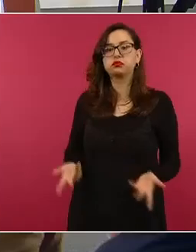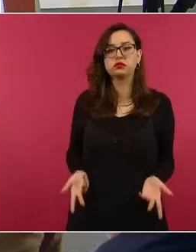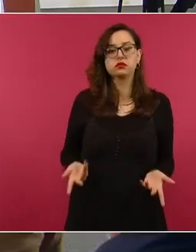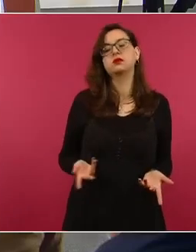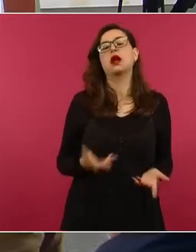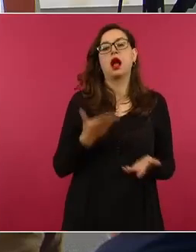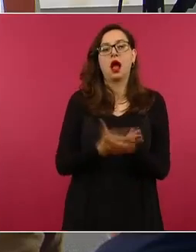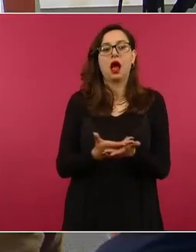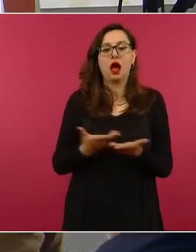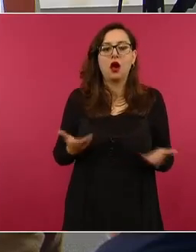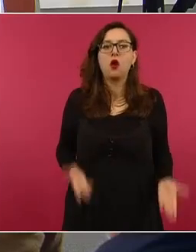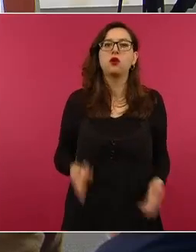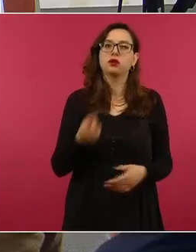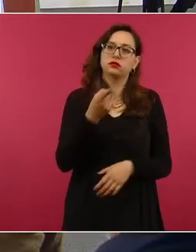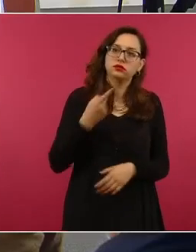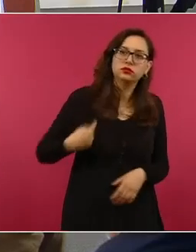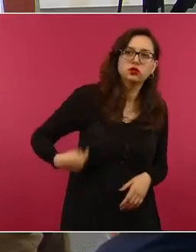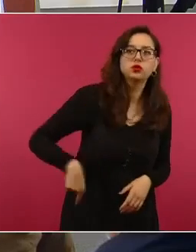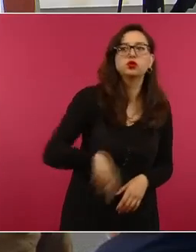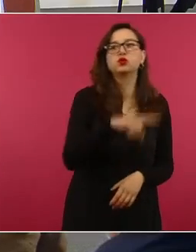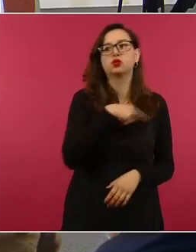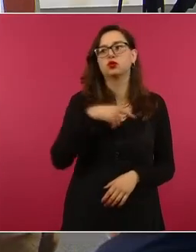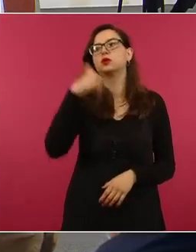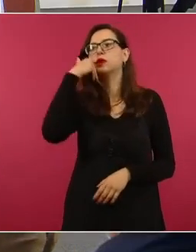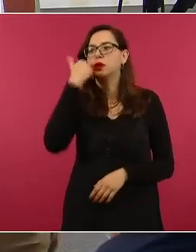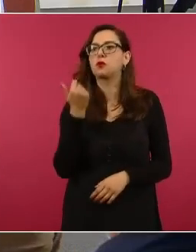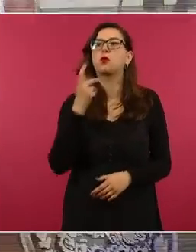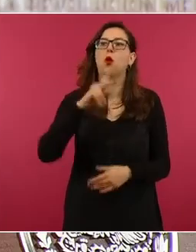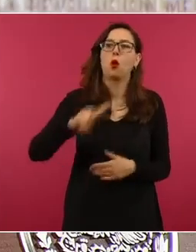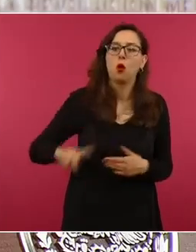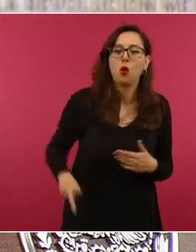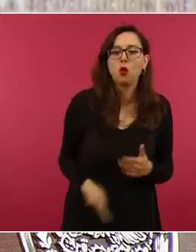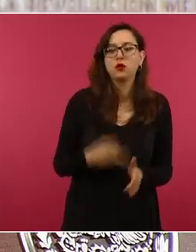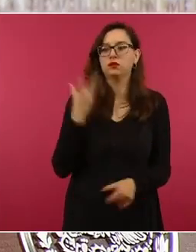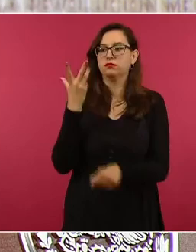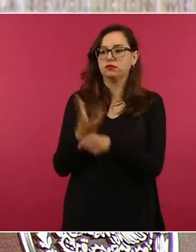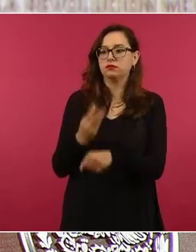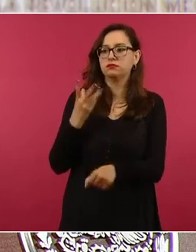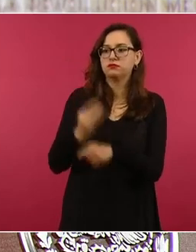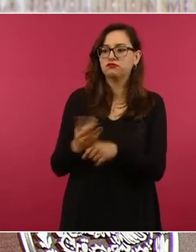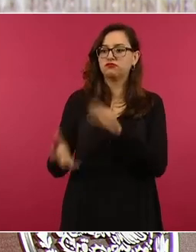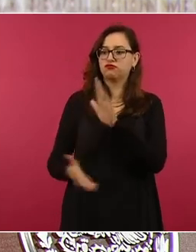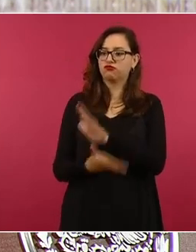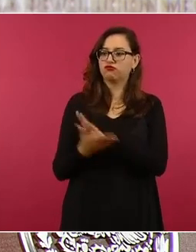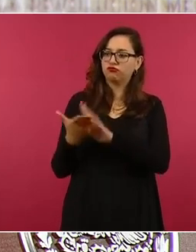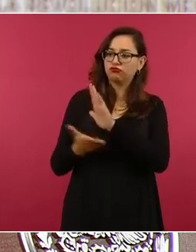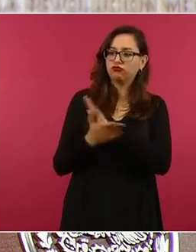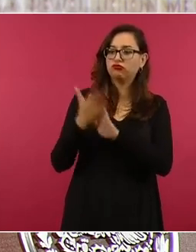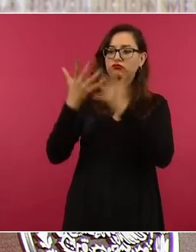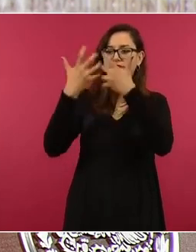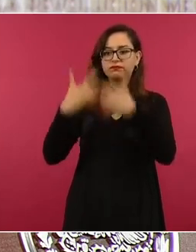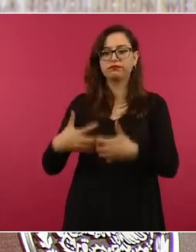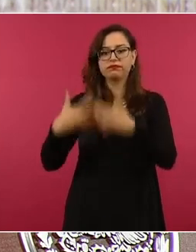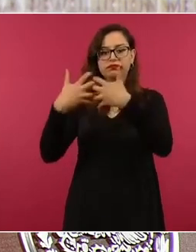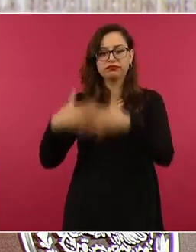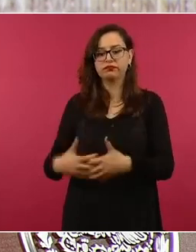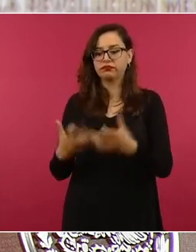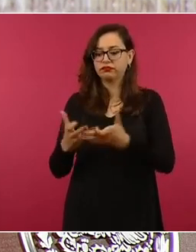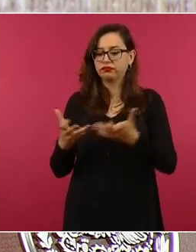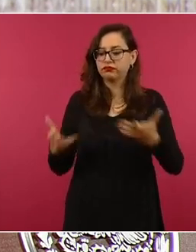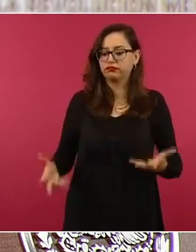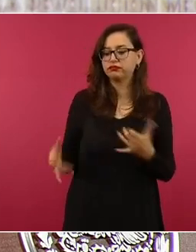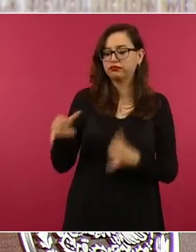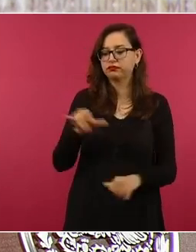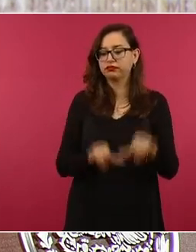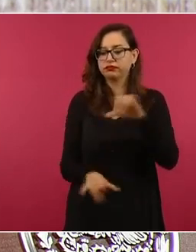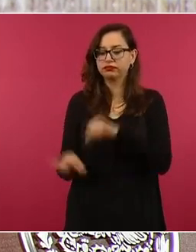ductos, infraestructura. Entonces ahí queremos poner una planta de fertilizantes